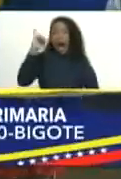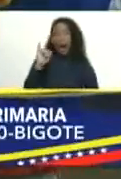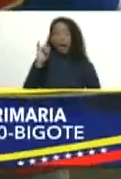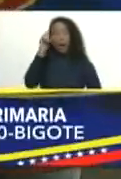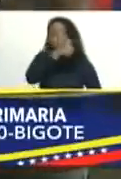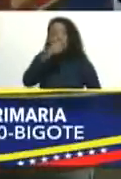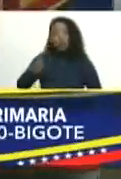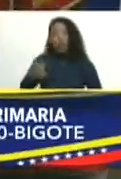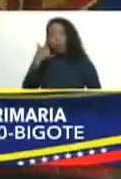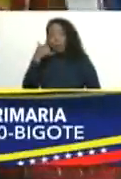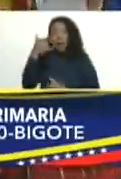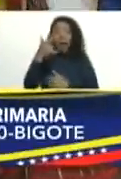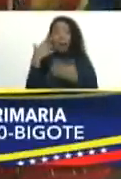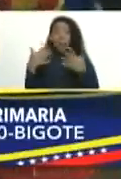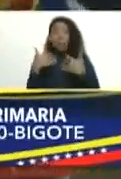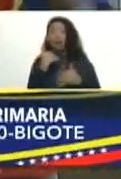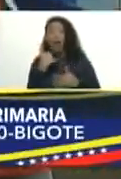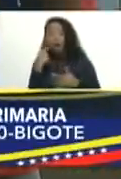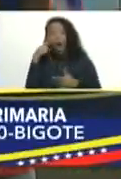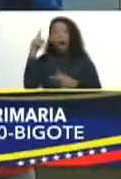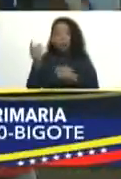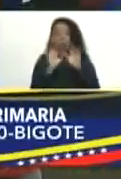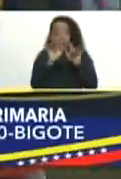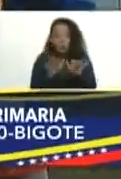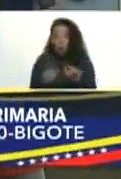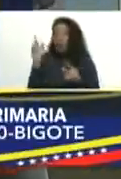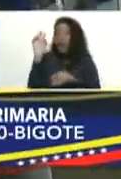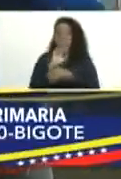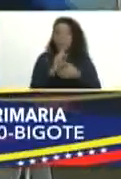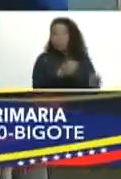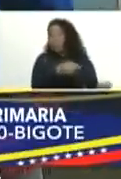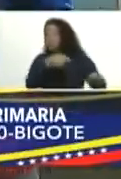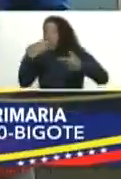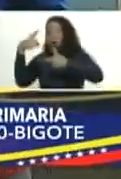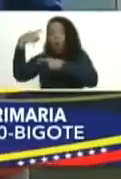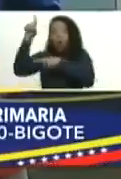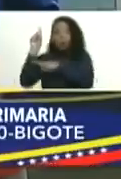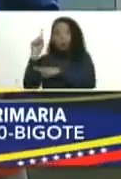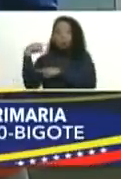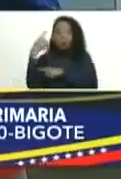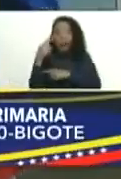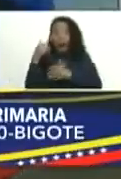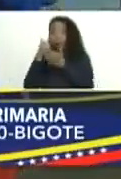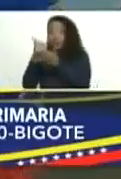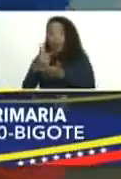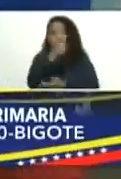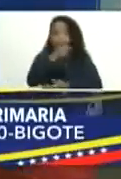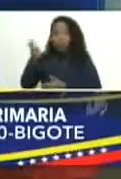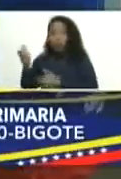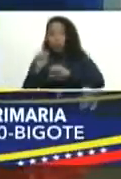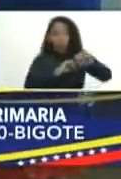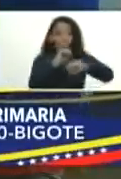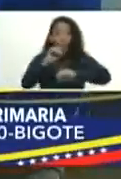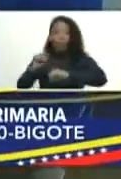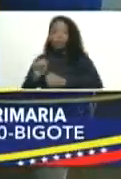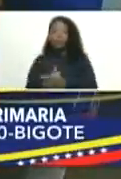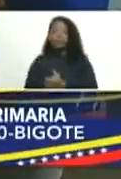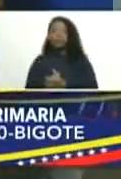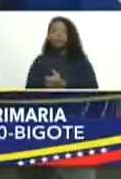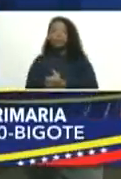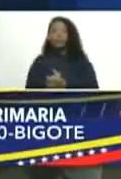lo que nos permite cubrir los traslados en emergencia en los 14 municipios del estado a nivel de